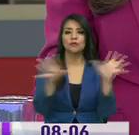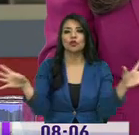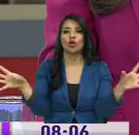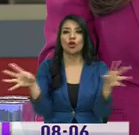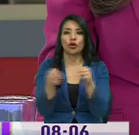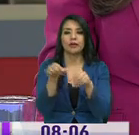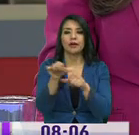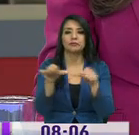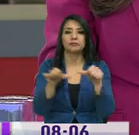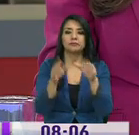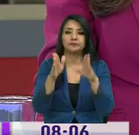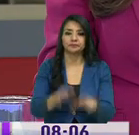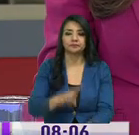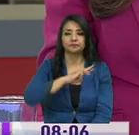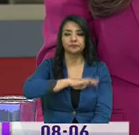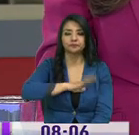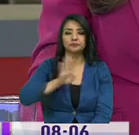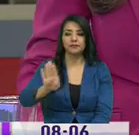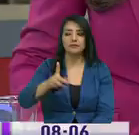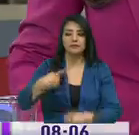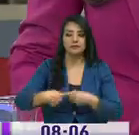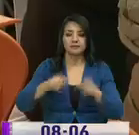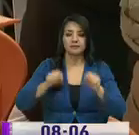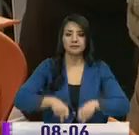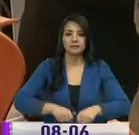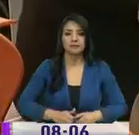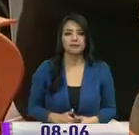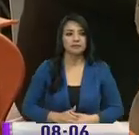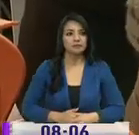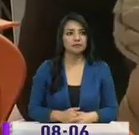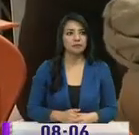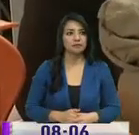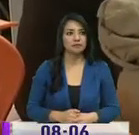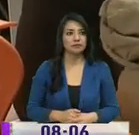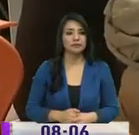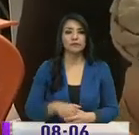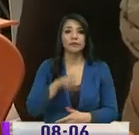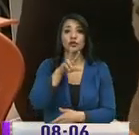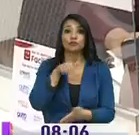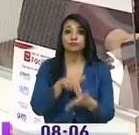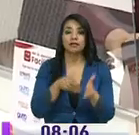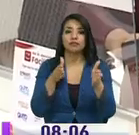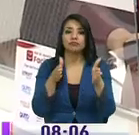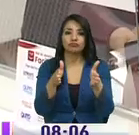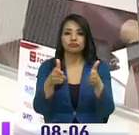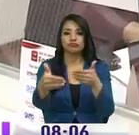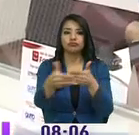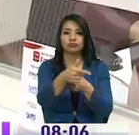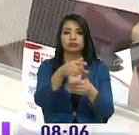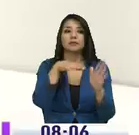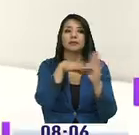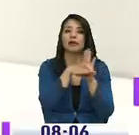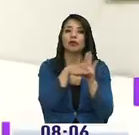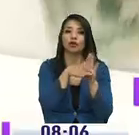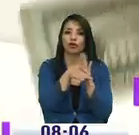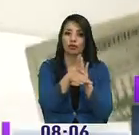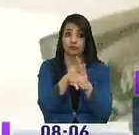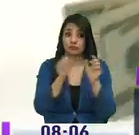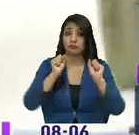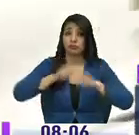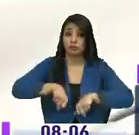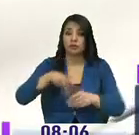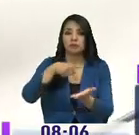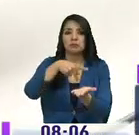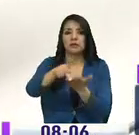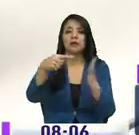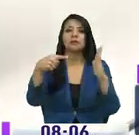las administraciones zonales de la capital. Existen más de 2.000 ventanillas en las entidades bancarias de la urbe habilitadas para el cobro